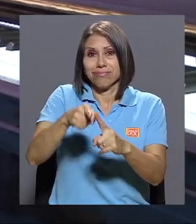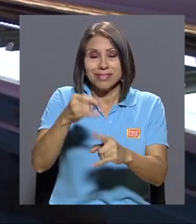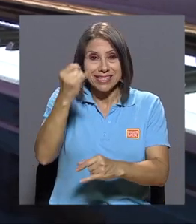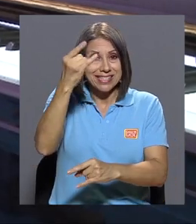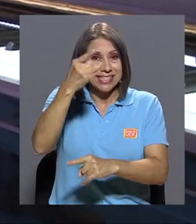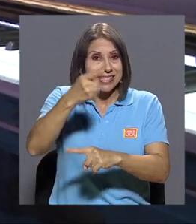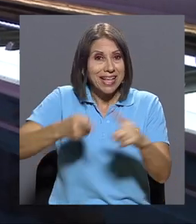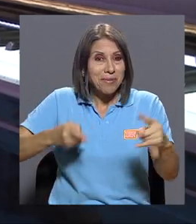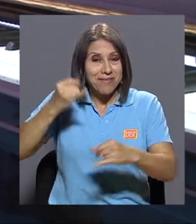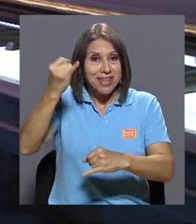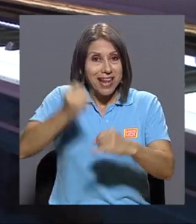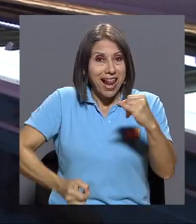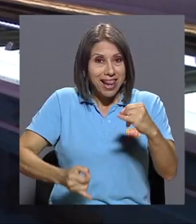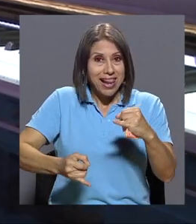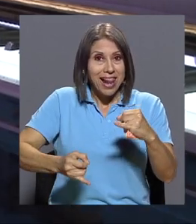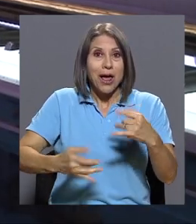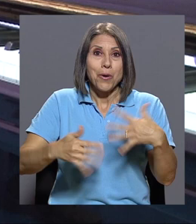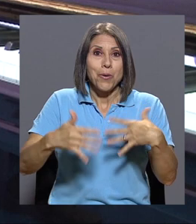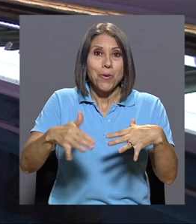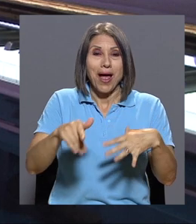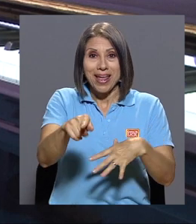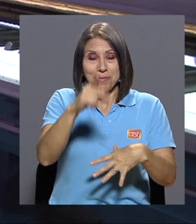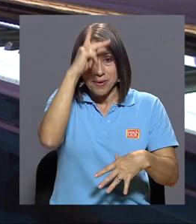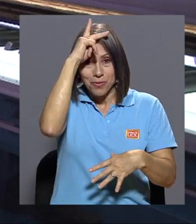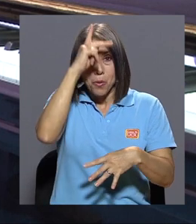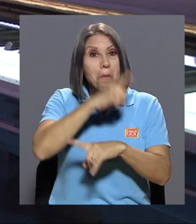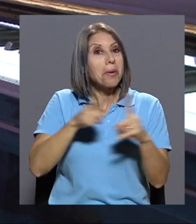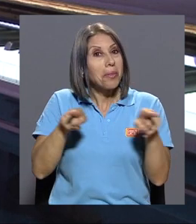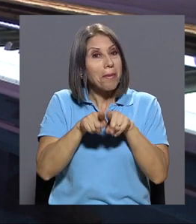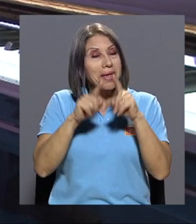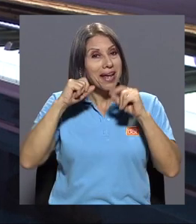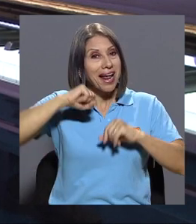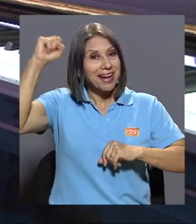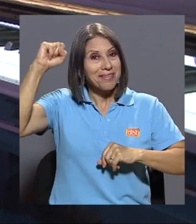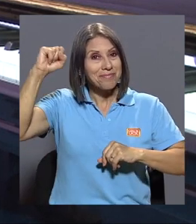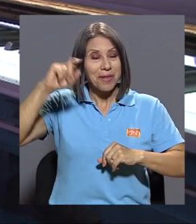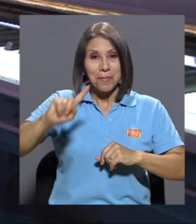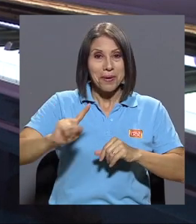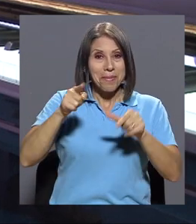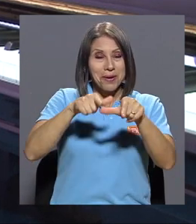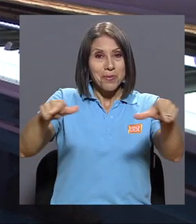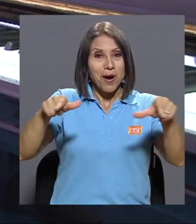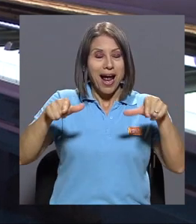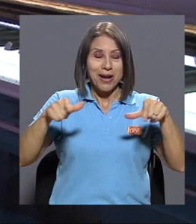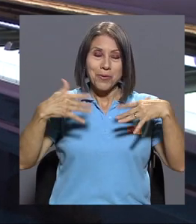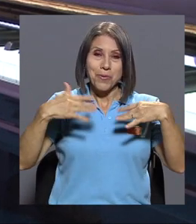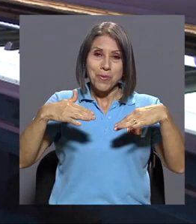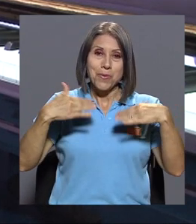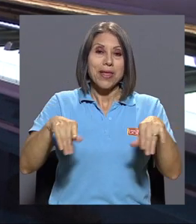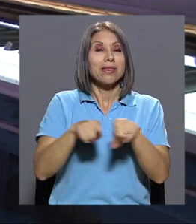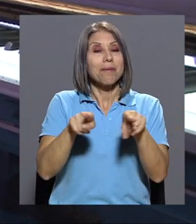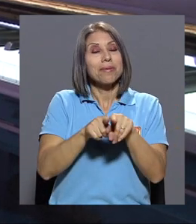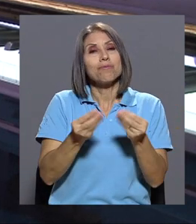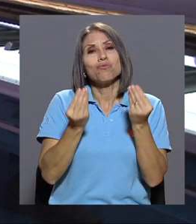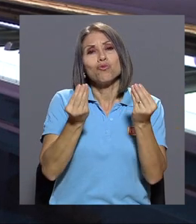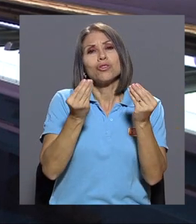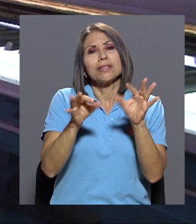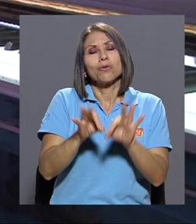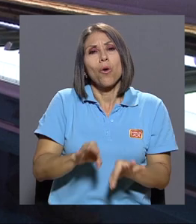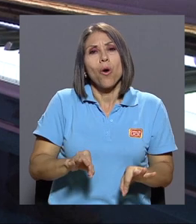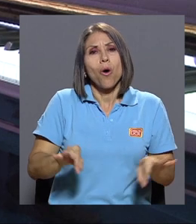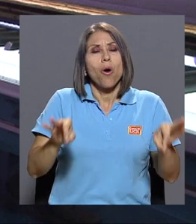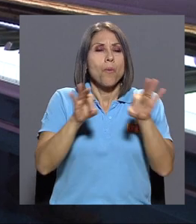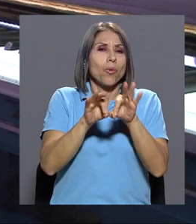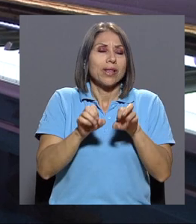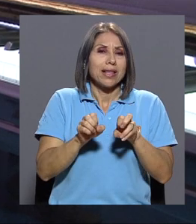a la semifinal y también resulta que gane este el primer lugar y bueno y también a partir de eso también serán muchas oportunidades este muchos